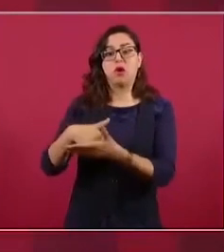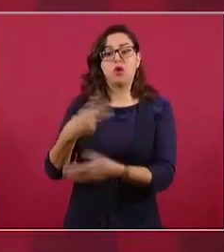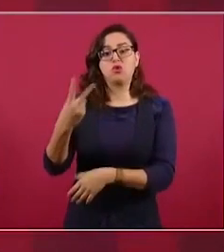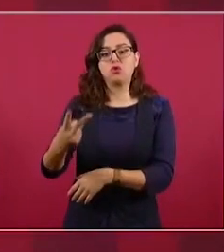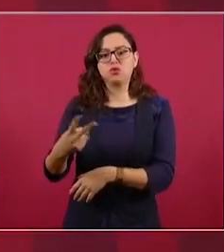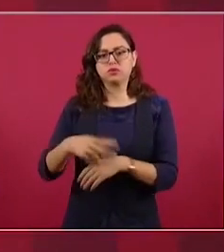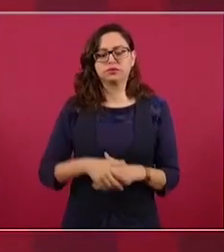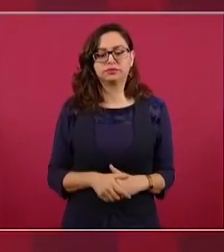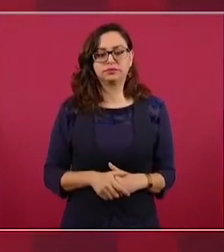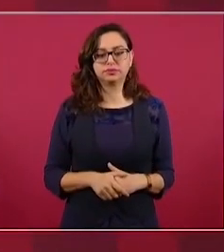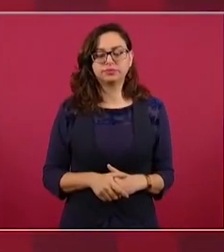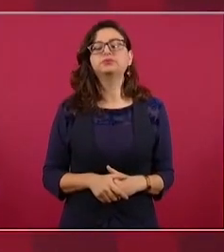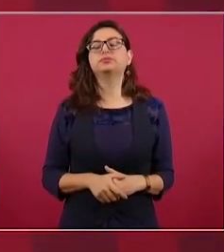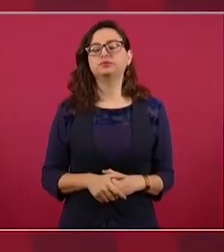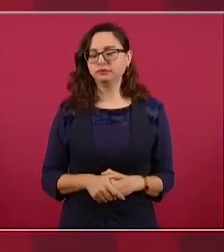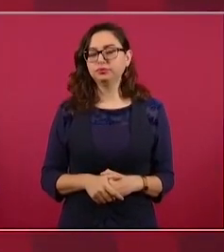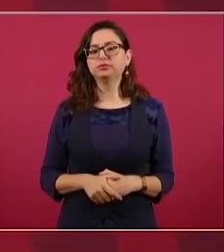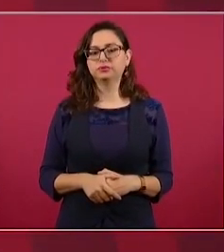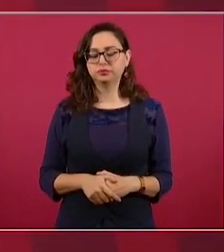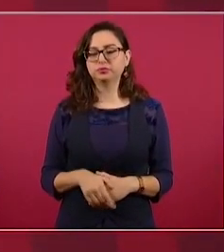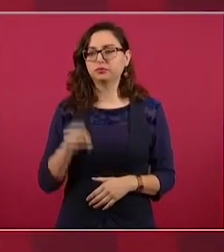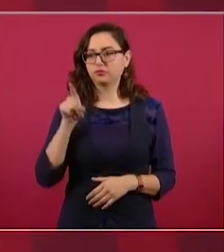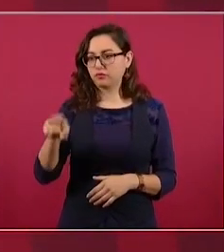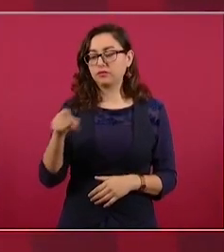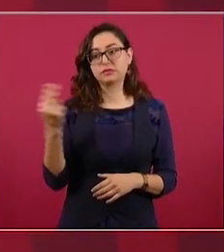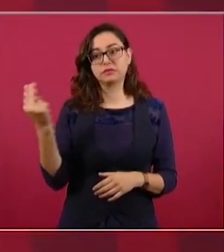a reforzar la Terminal 2